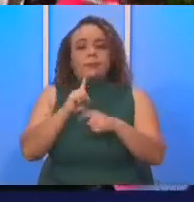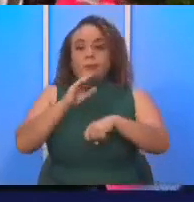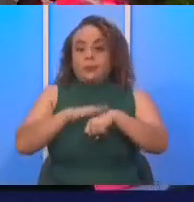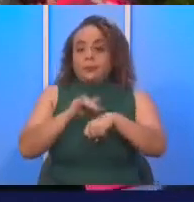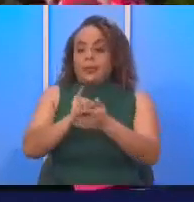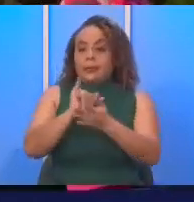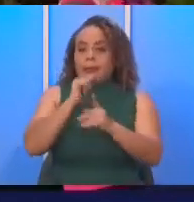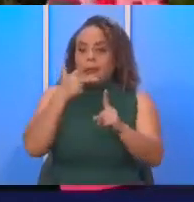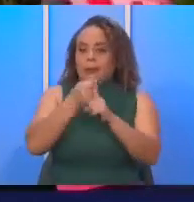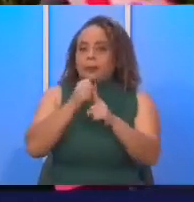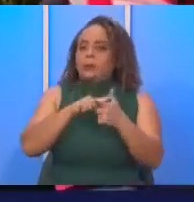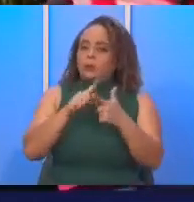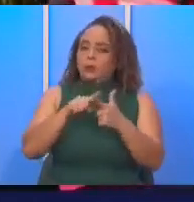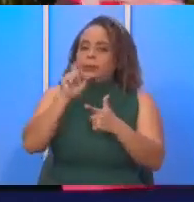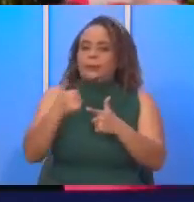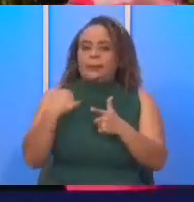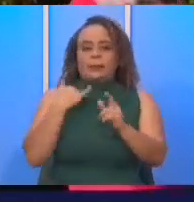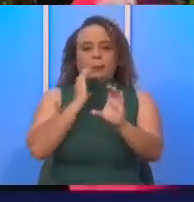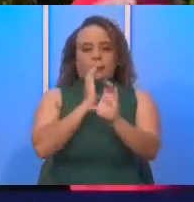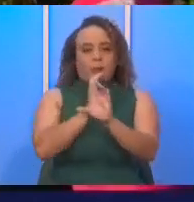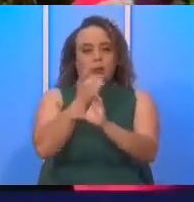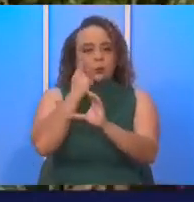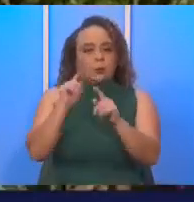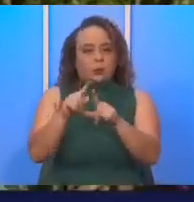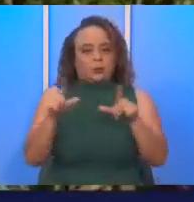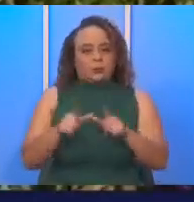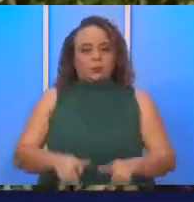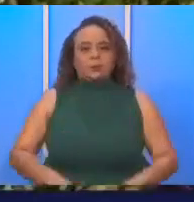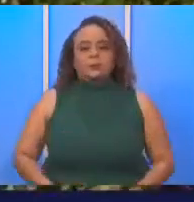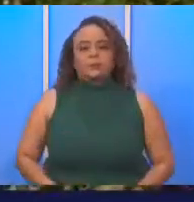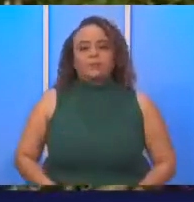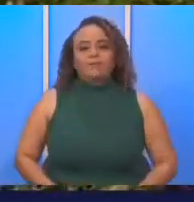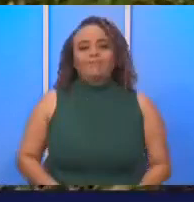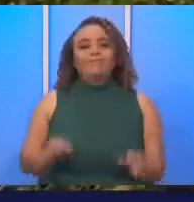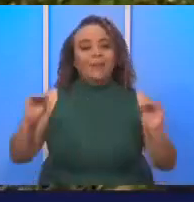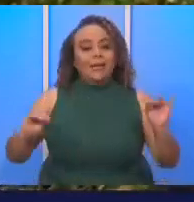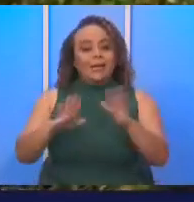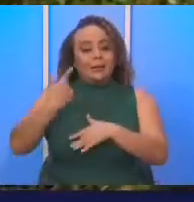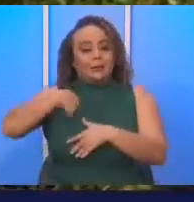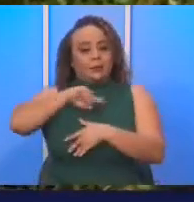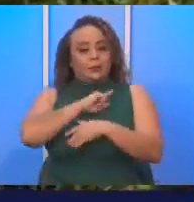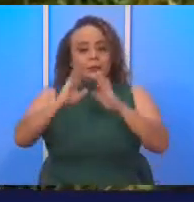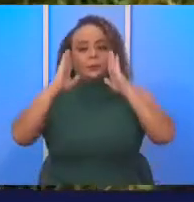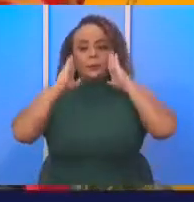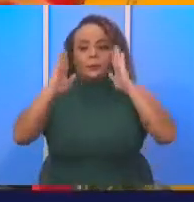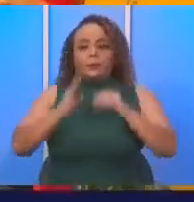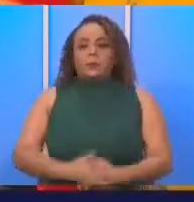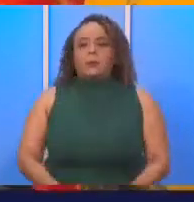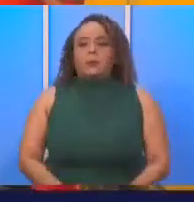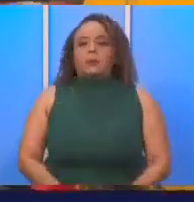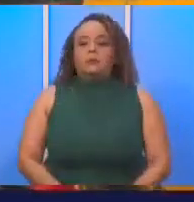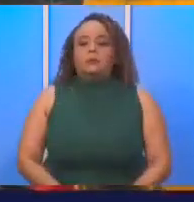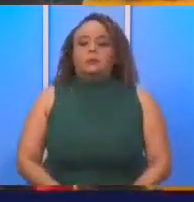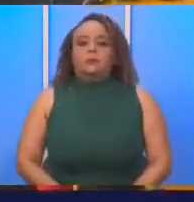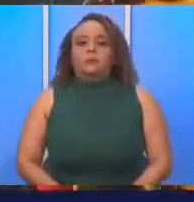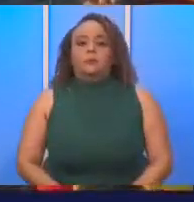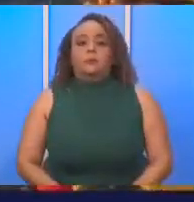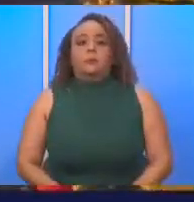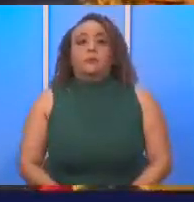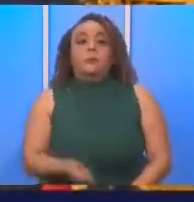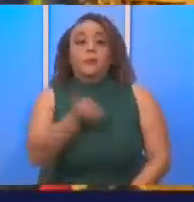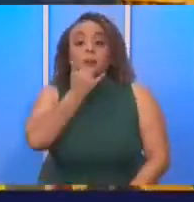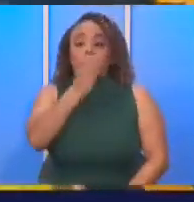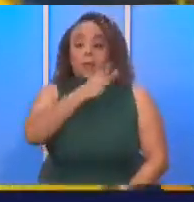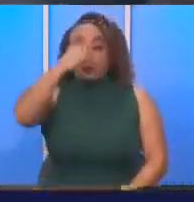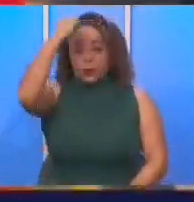del accidente, así que hay que tener precaución por la zona. Por supuesto que nosotros vamos a estar pendientes, Mónica, de lo que ocurra